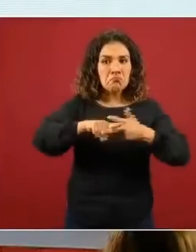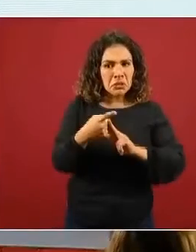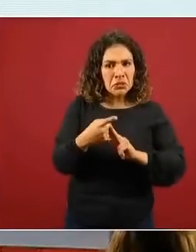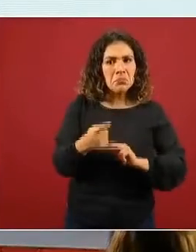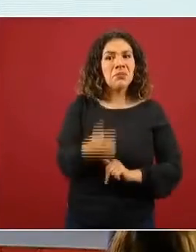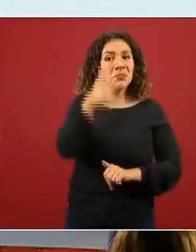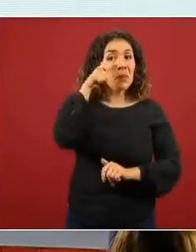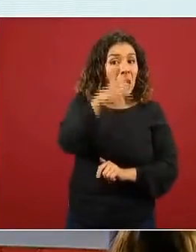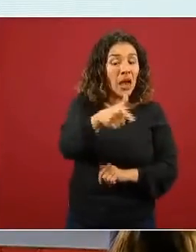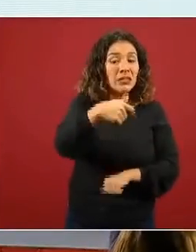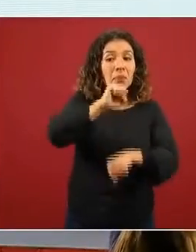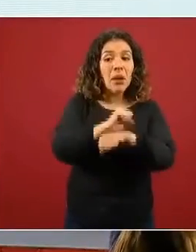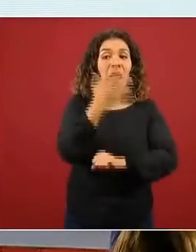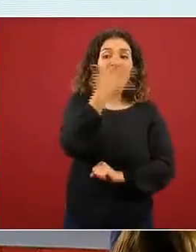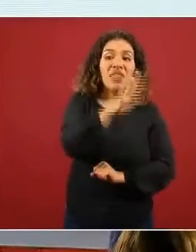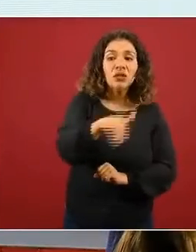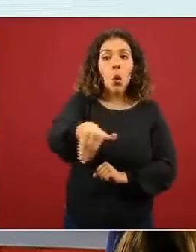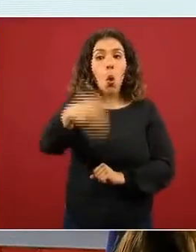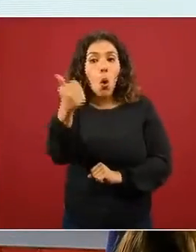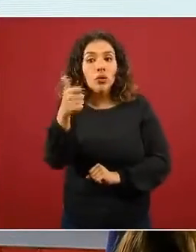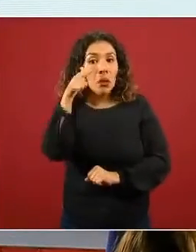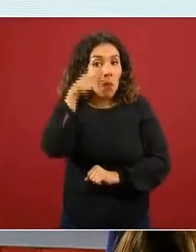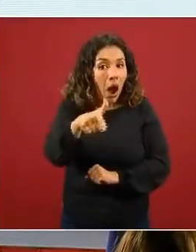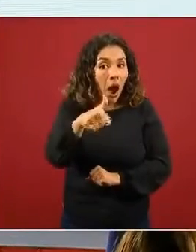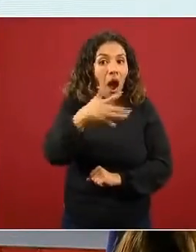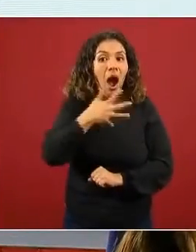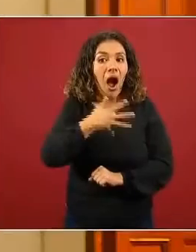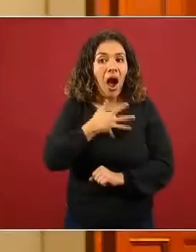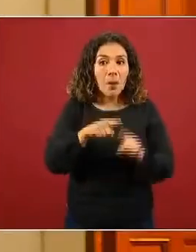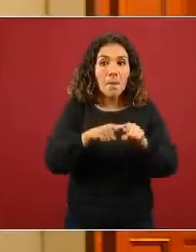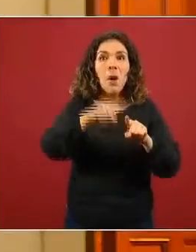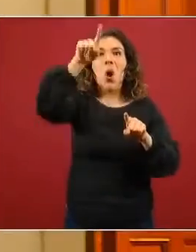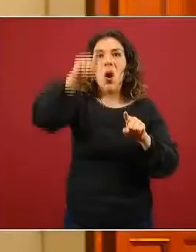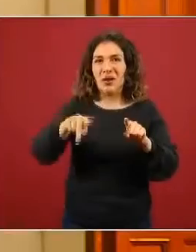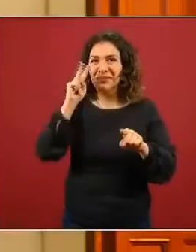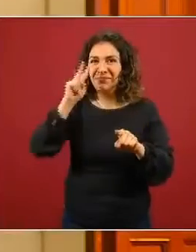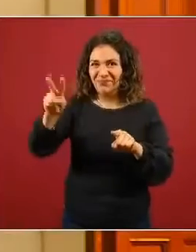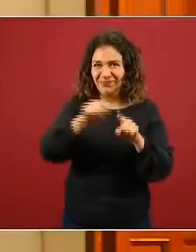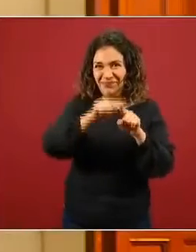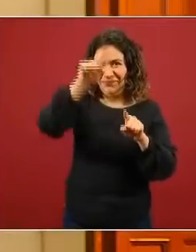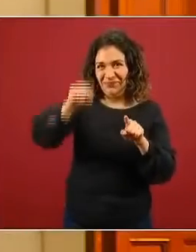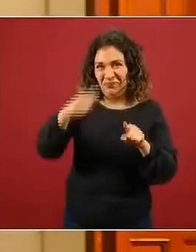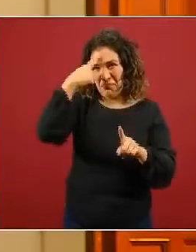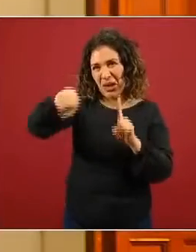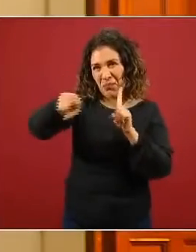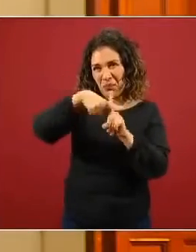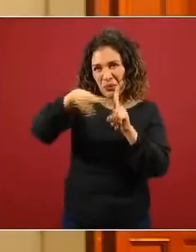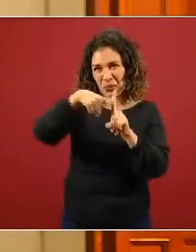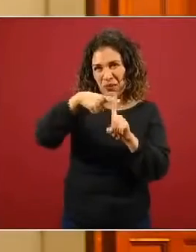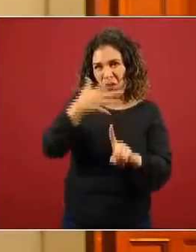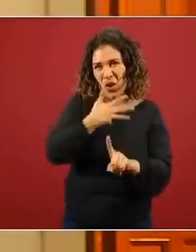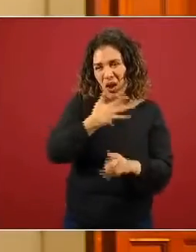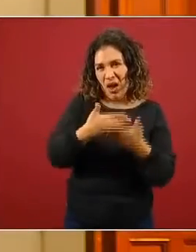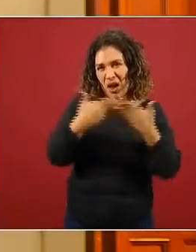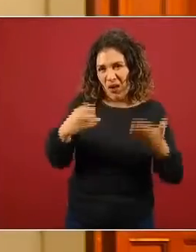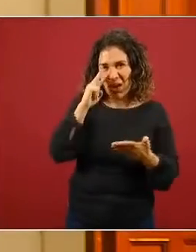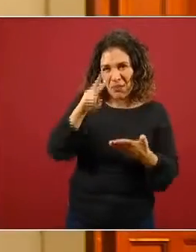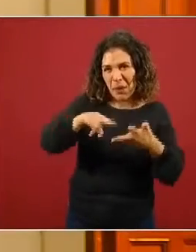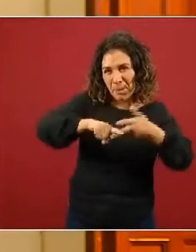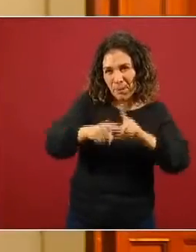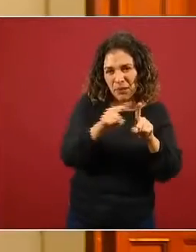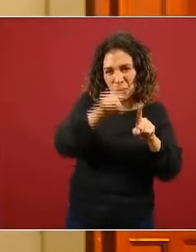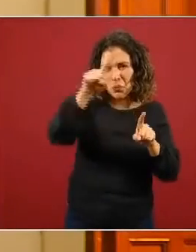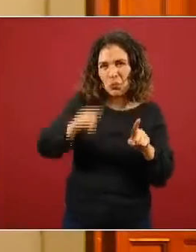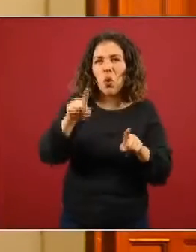primeros casos en la semana 10 y 11, eso es lo que representa ahí el salto que hay en el porcentaje de positividad que ven al inicio, que es esta